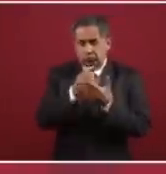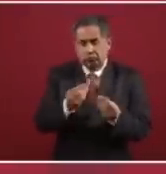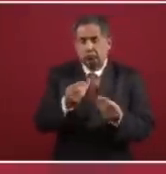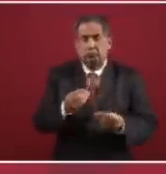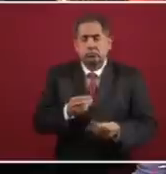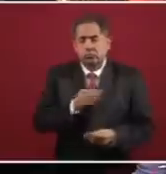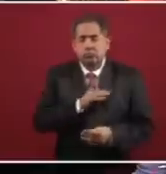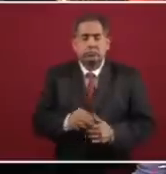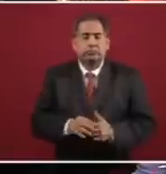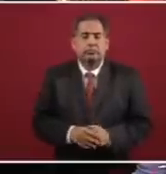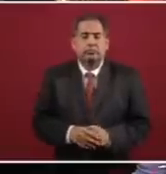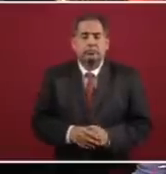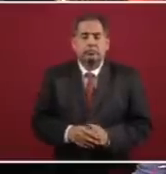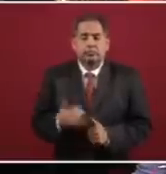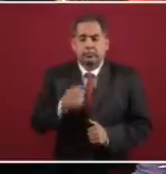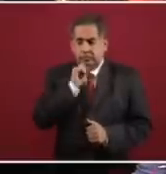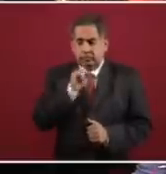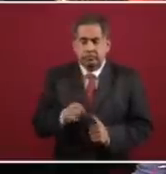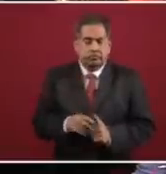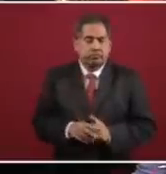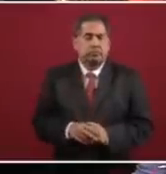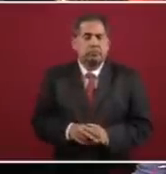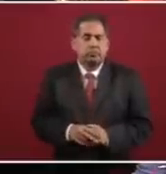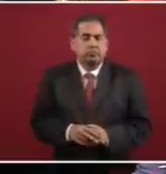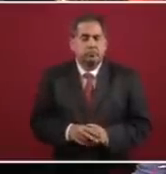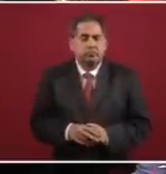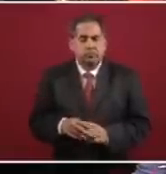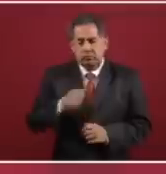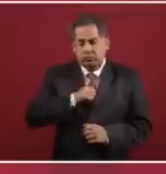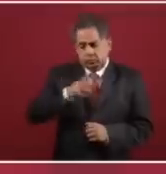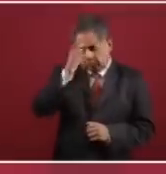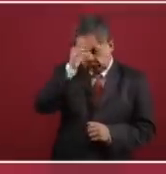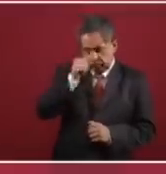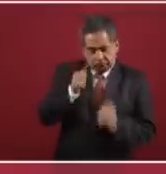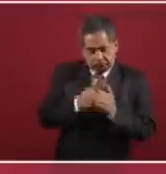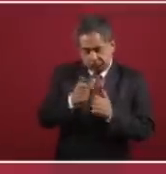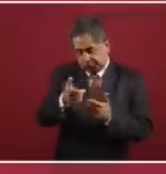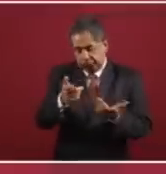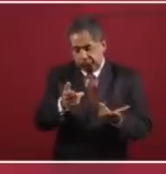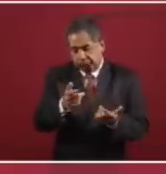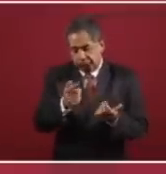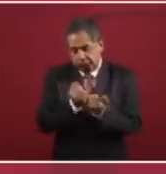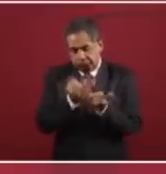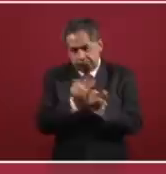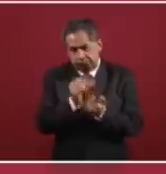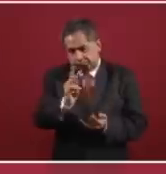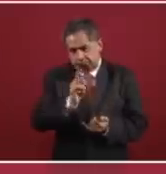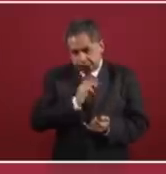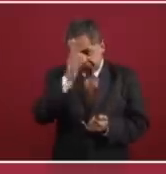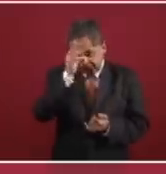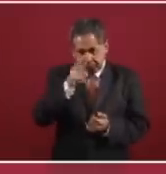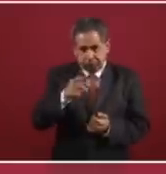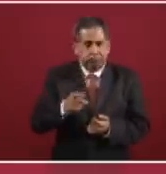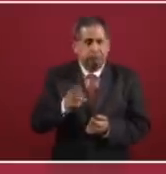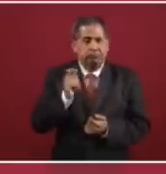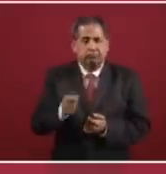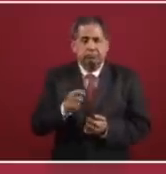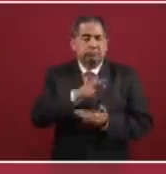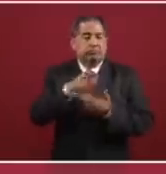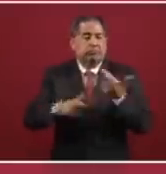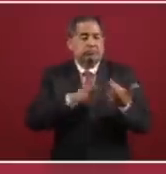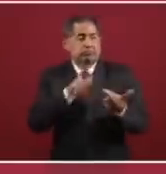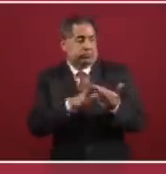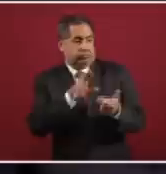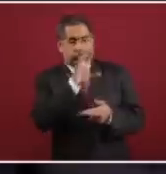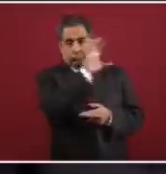bastante. Y estoy de acuerdo contigo en el desarrollo regional